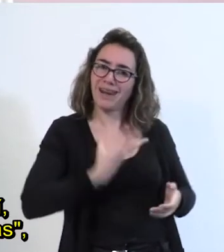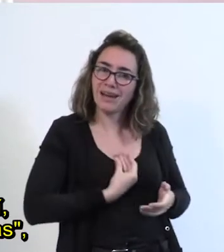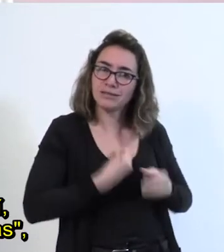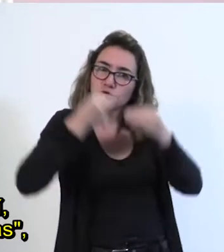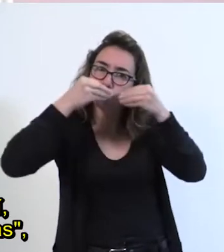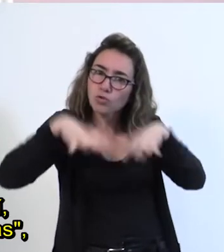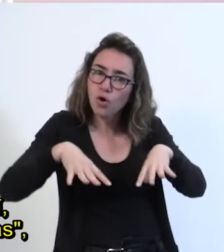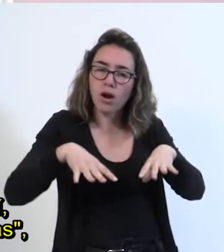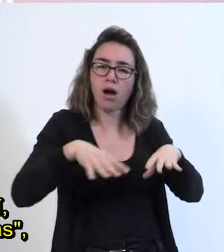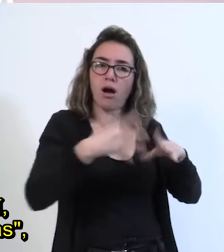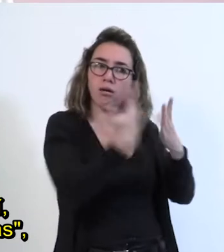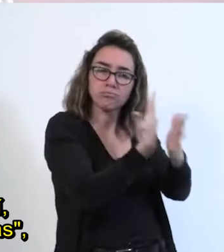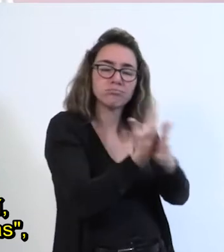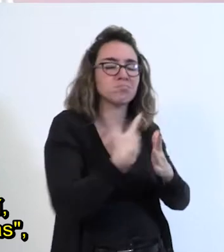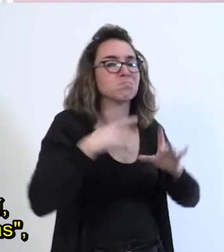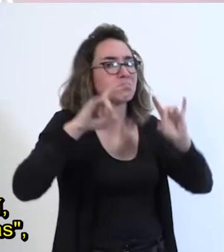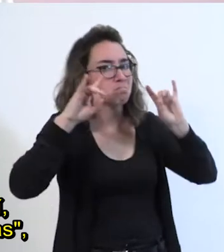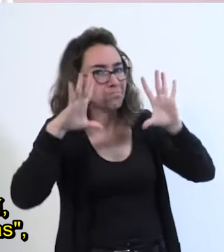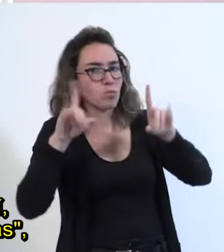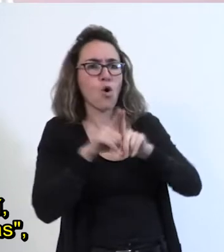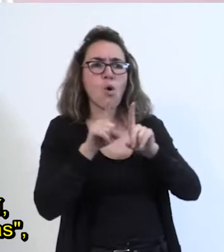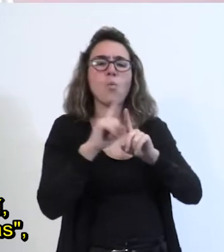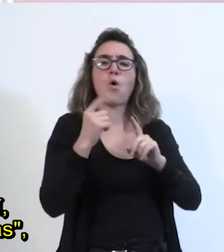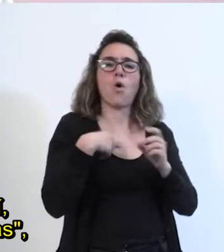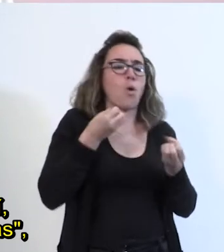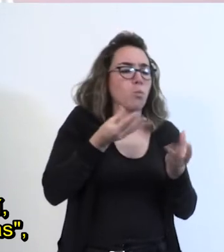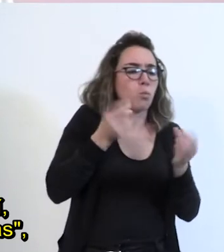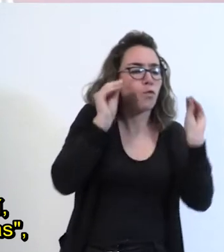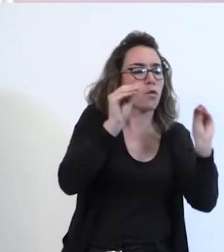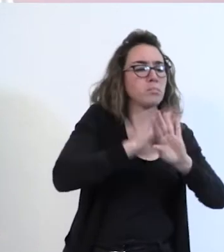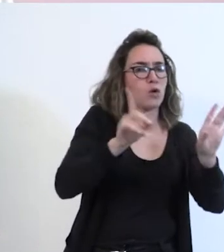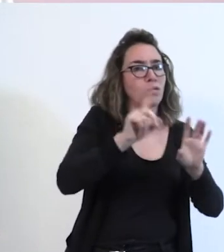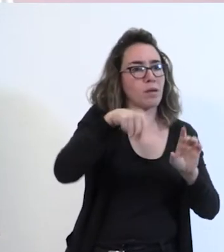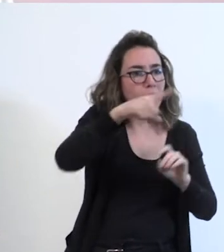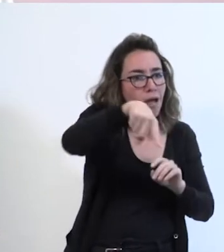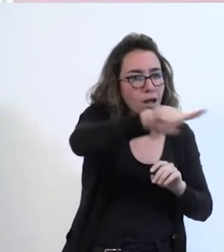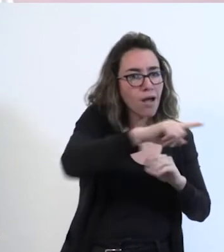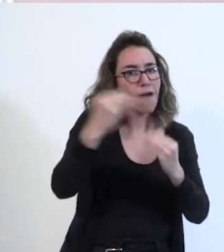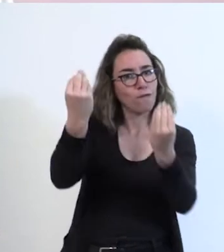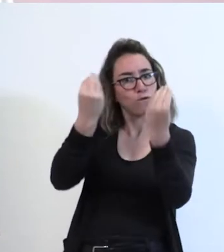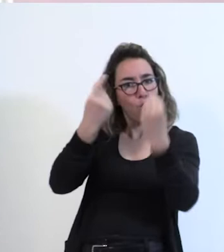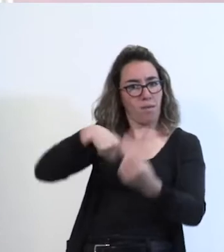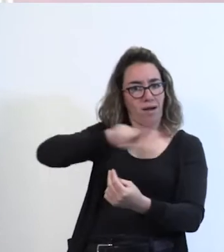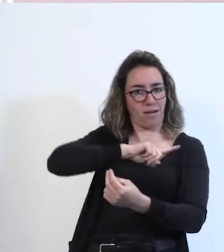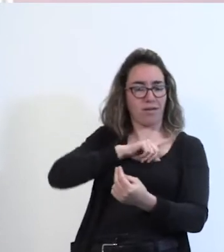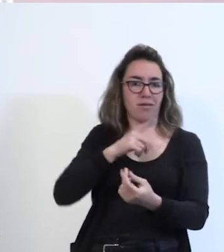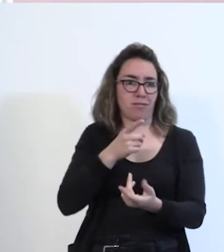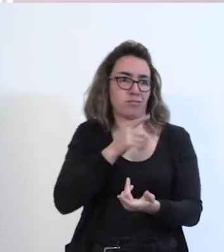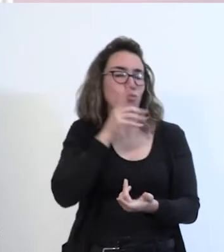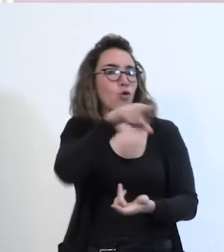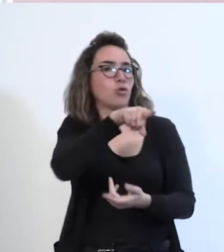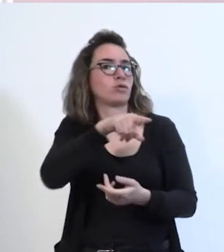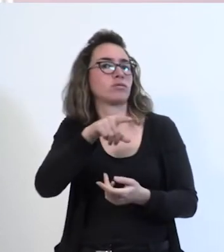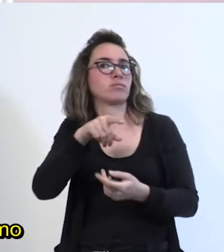que reaccionaras así, de no, oye, me contáis también vosotras, y que se sientan parte de la historia